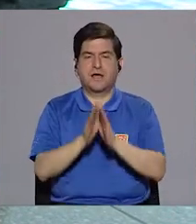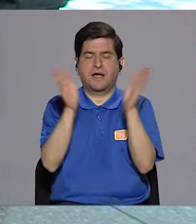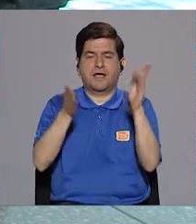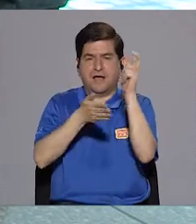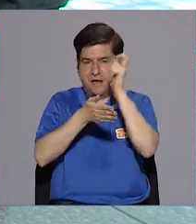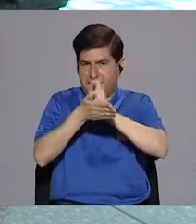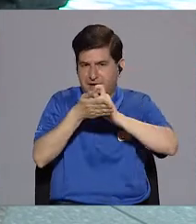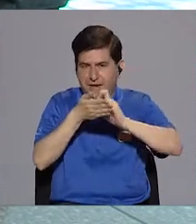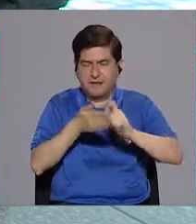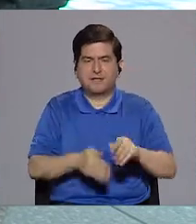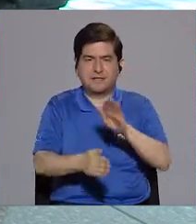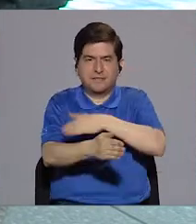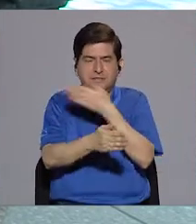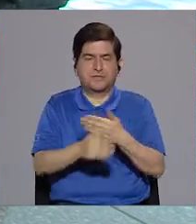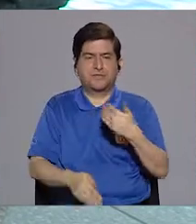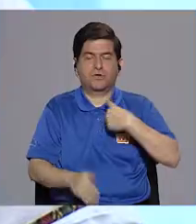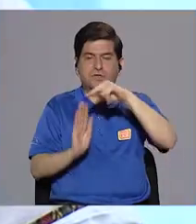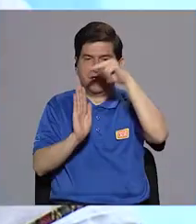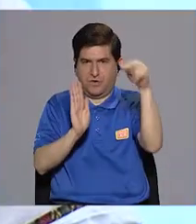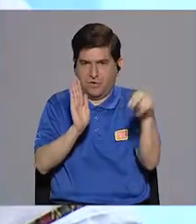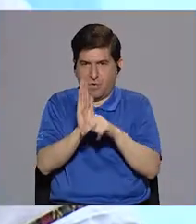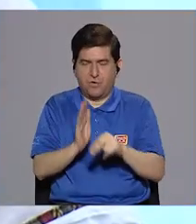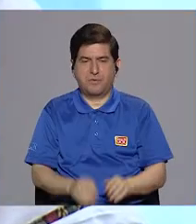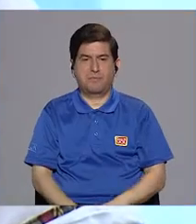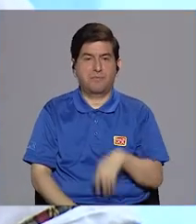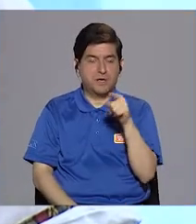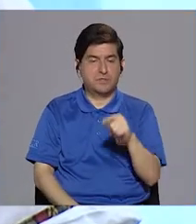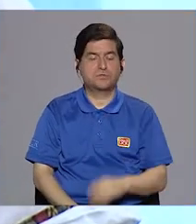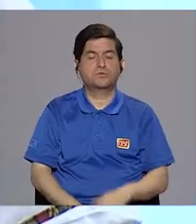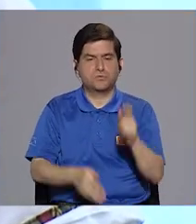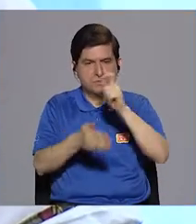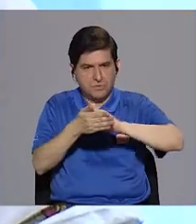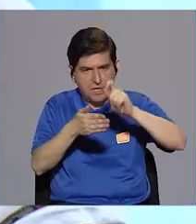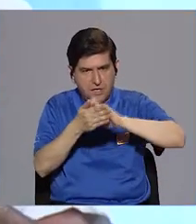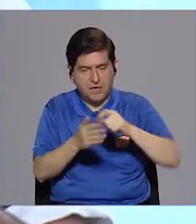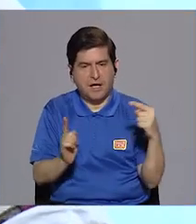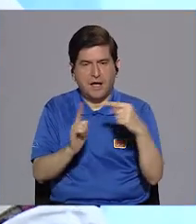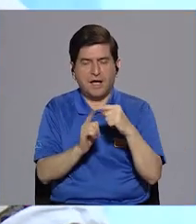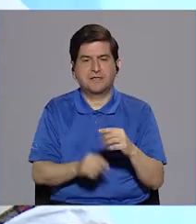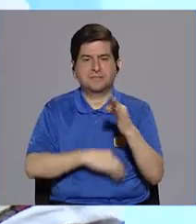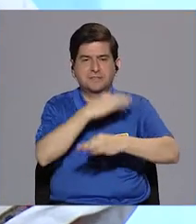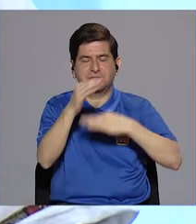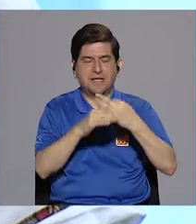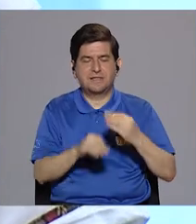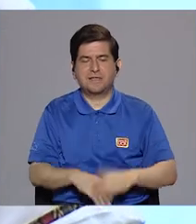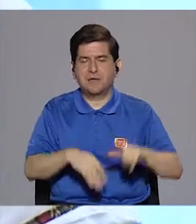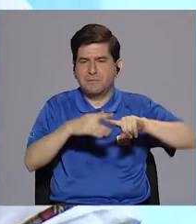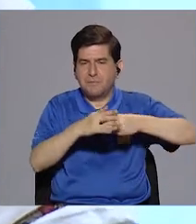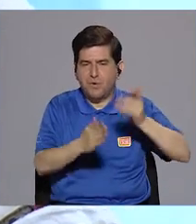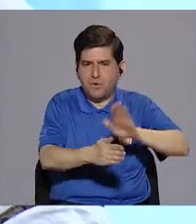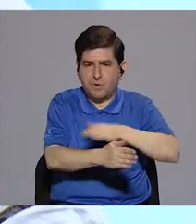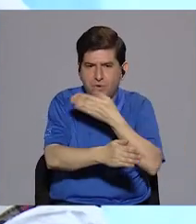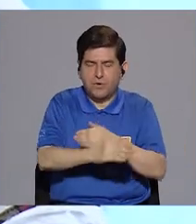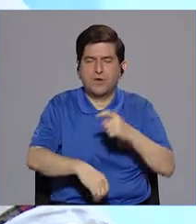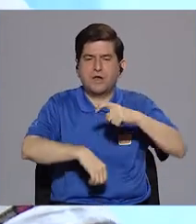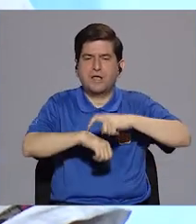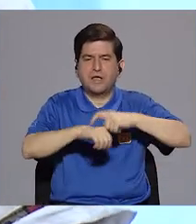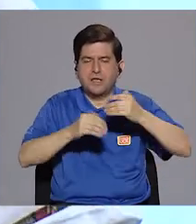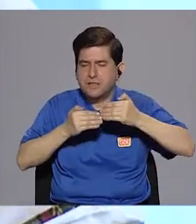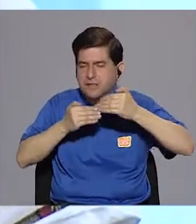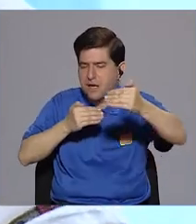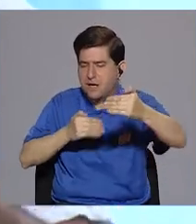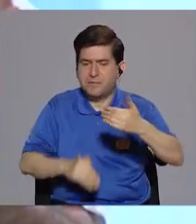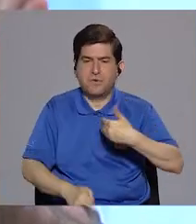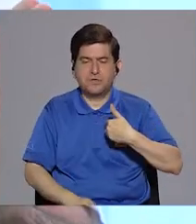de Autores tiene unos parámetros que dice, si tú haces una composición hasta este número de instrumentos, hasta esta